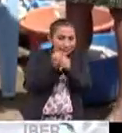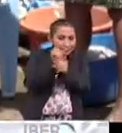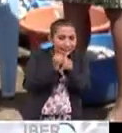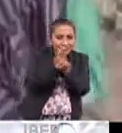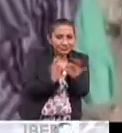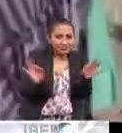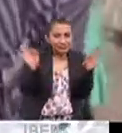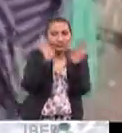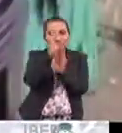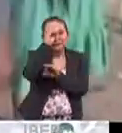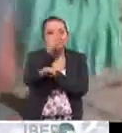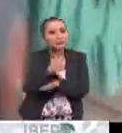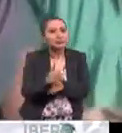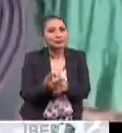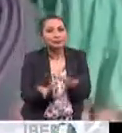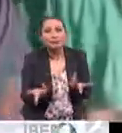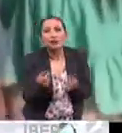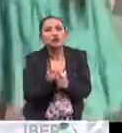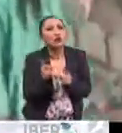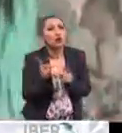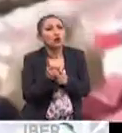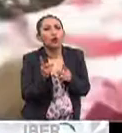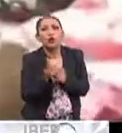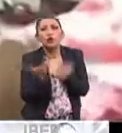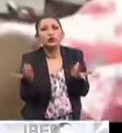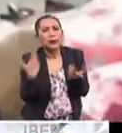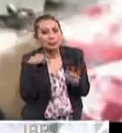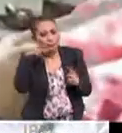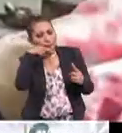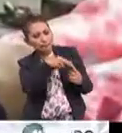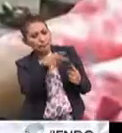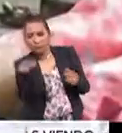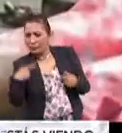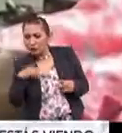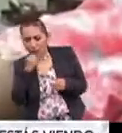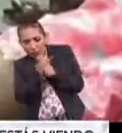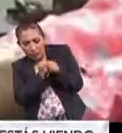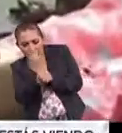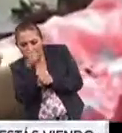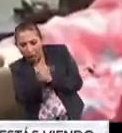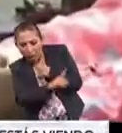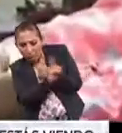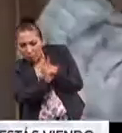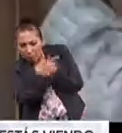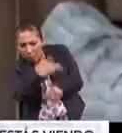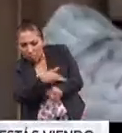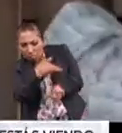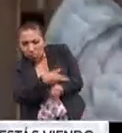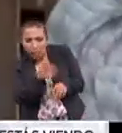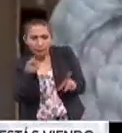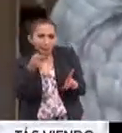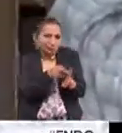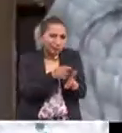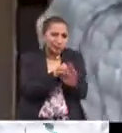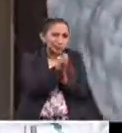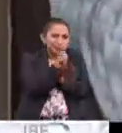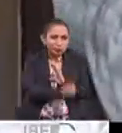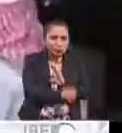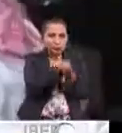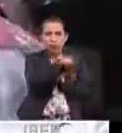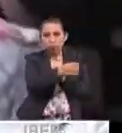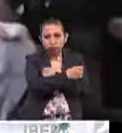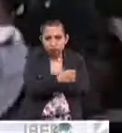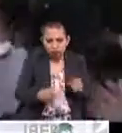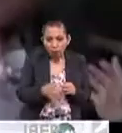más importantes de México, ¿en dónde se están enfocando los investigadores para resolver este tipo de problemas? Tanto el de